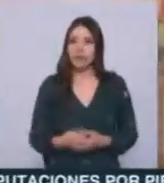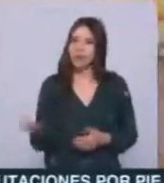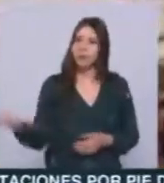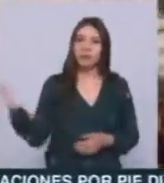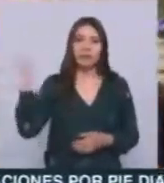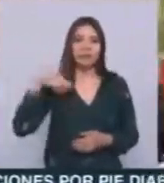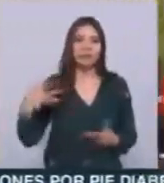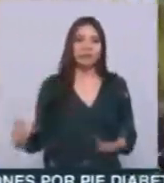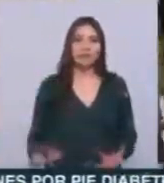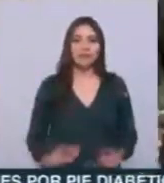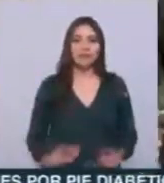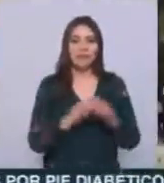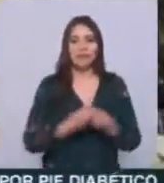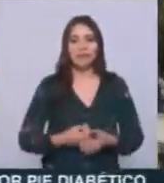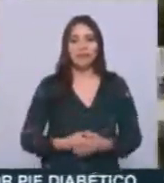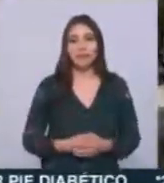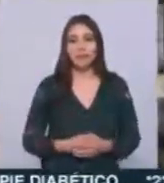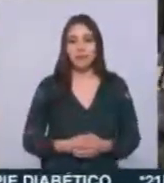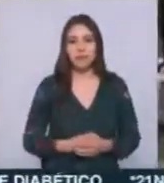¡Vamos!